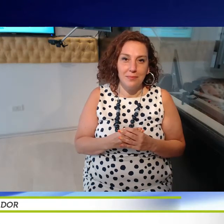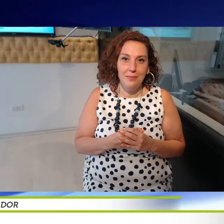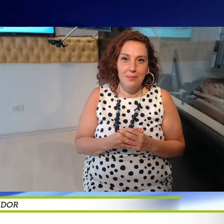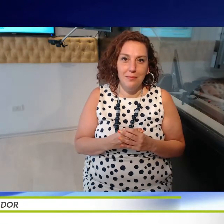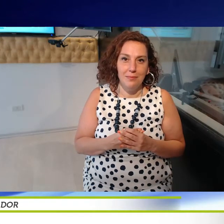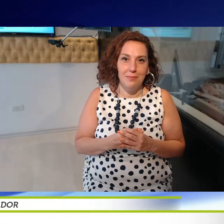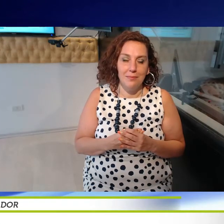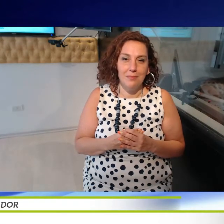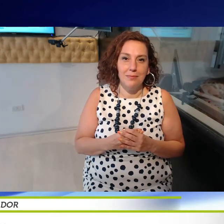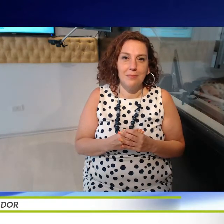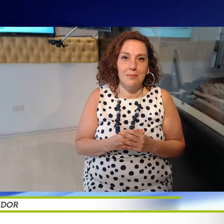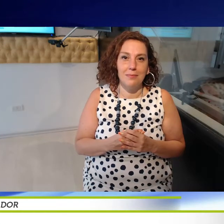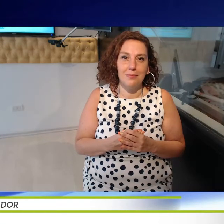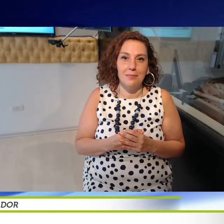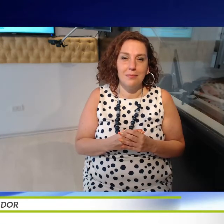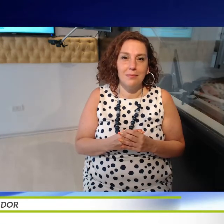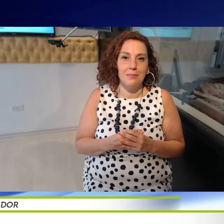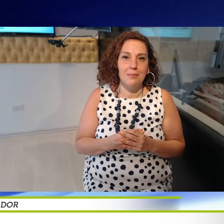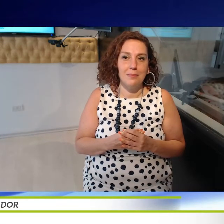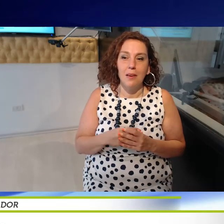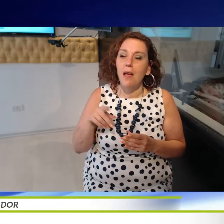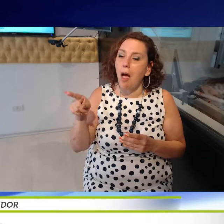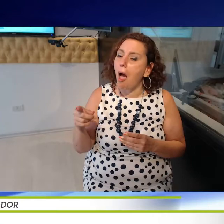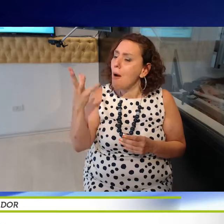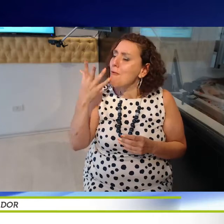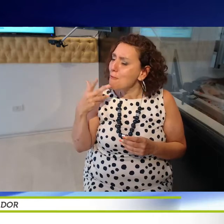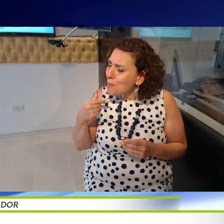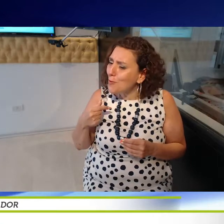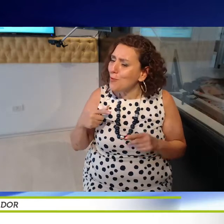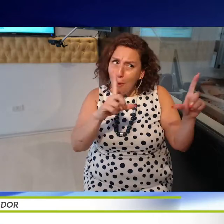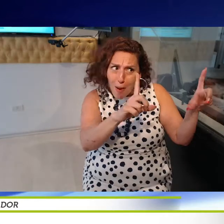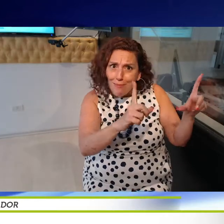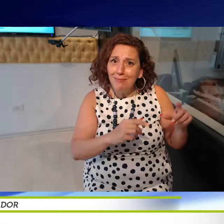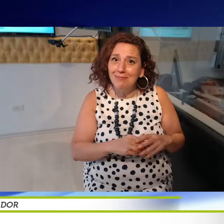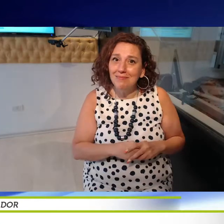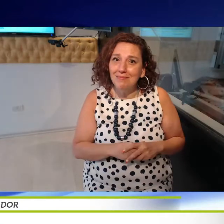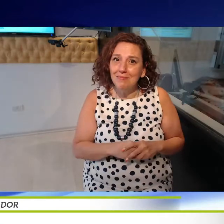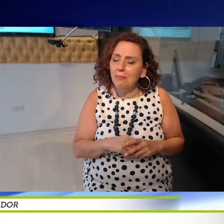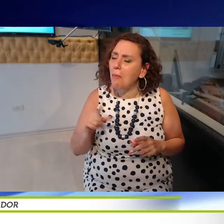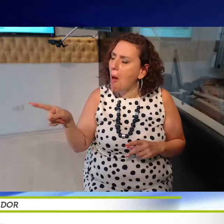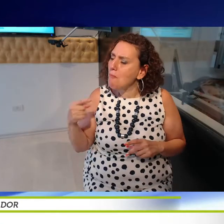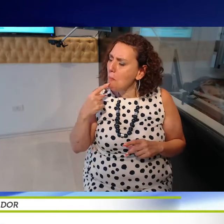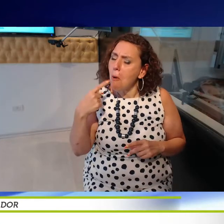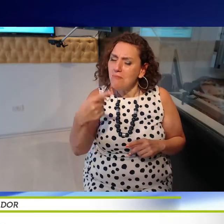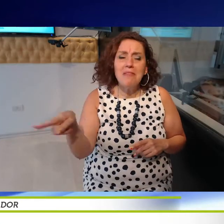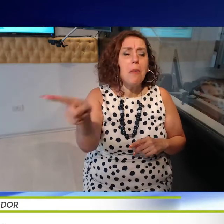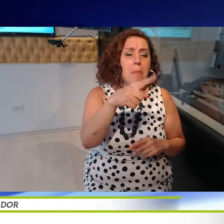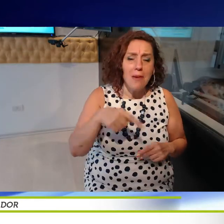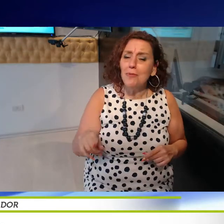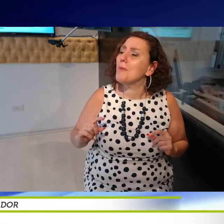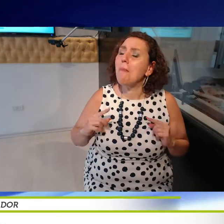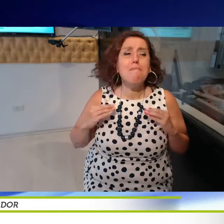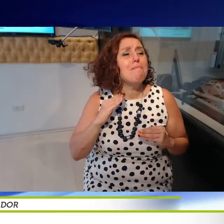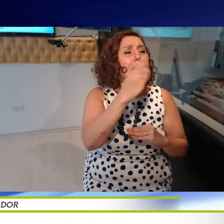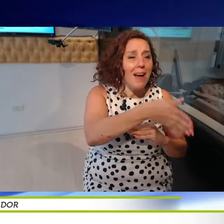Violeta. Ok, y escúchame, ¿te gustó la peli? Me gustó. ¿La recomendás para ir a ver? Y